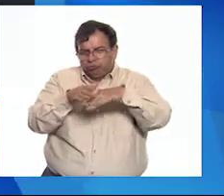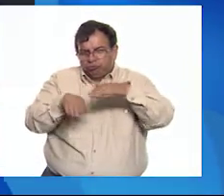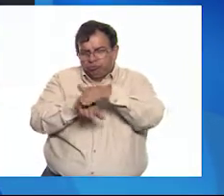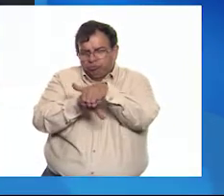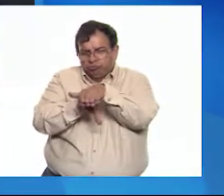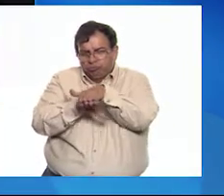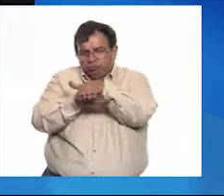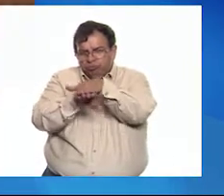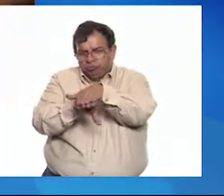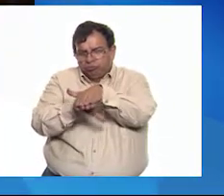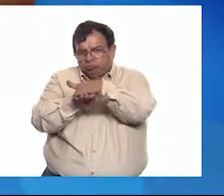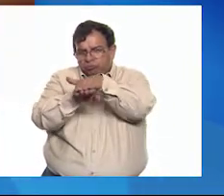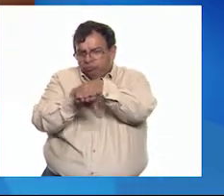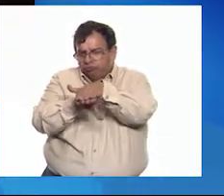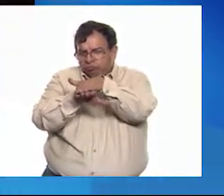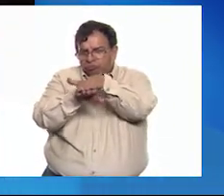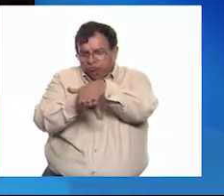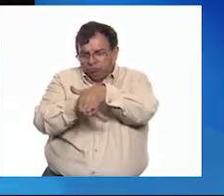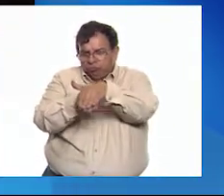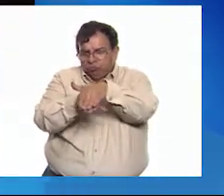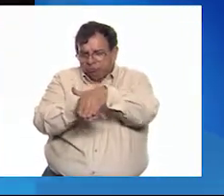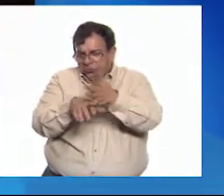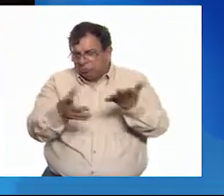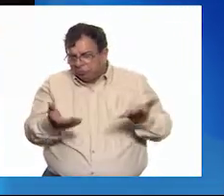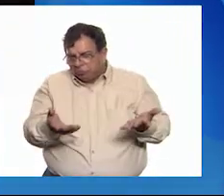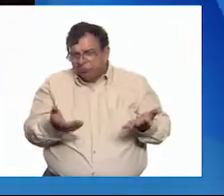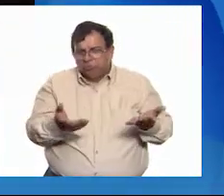aletas. Y recuerden que el arte aborigen, pues,